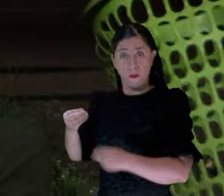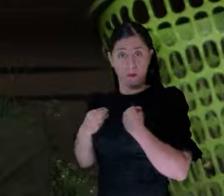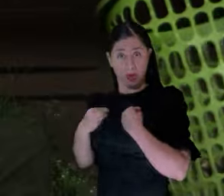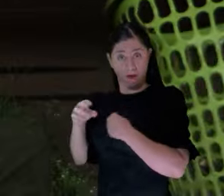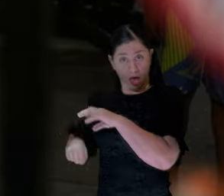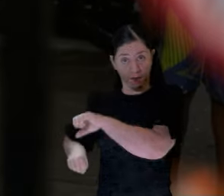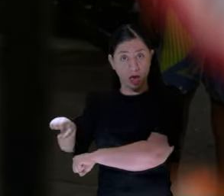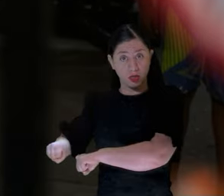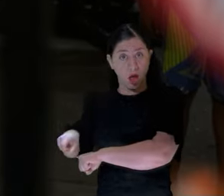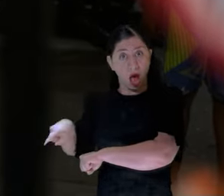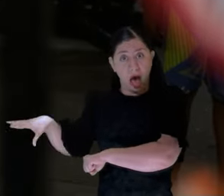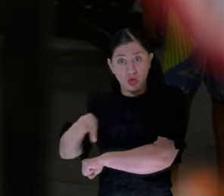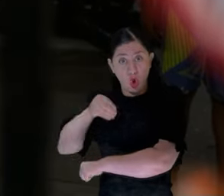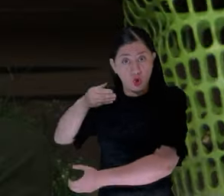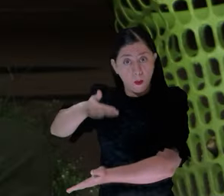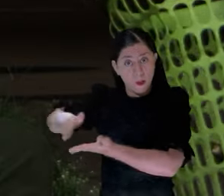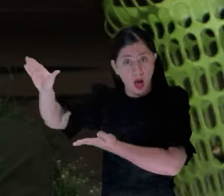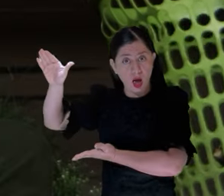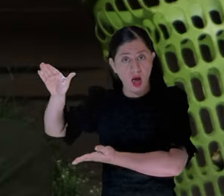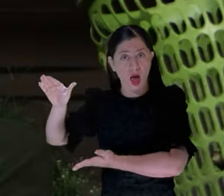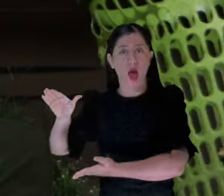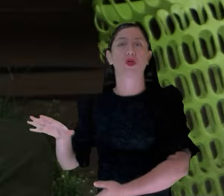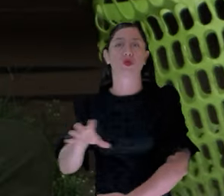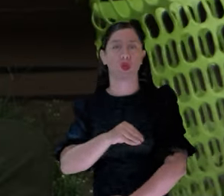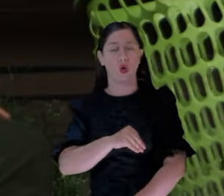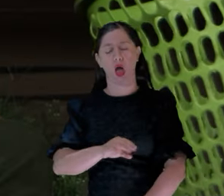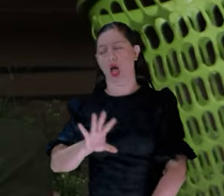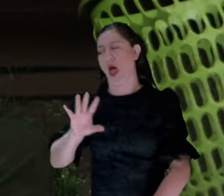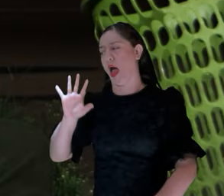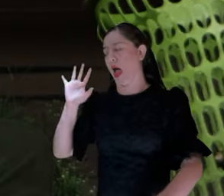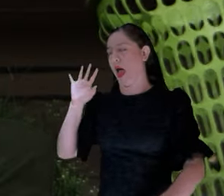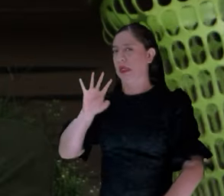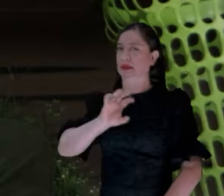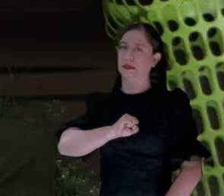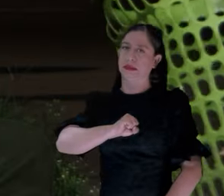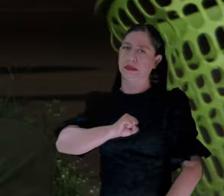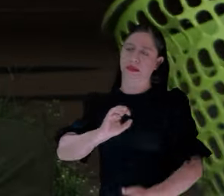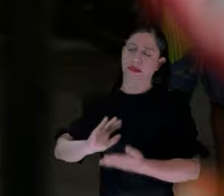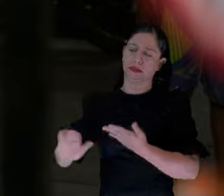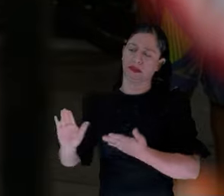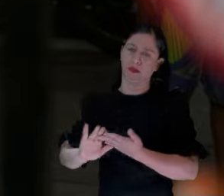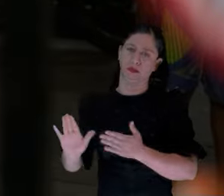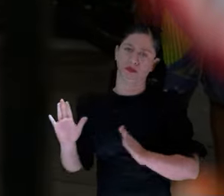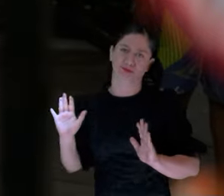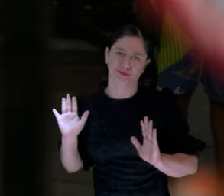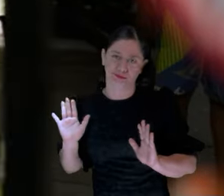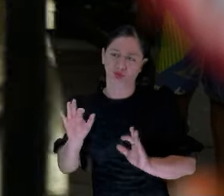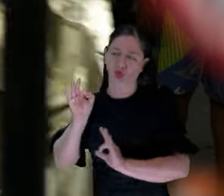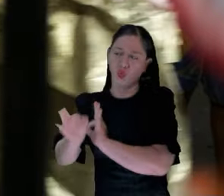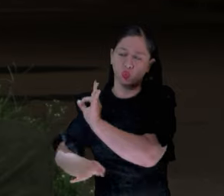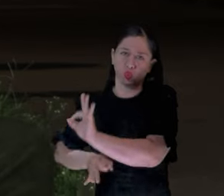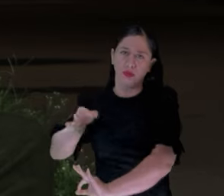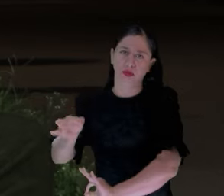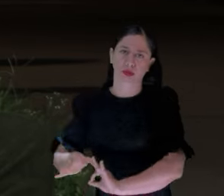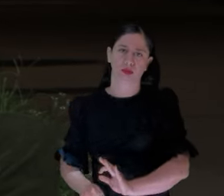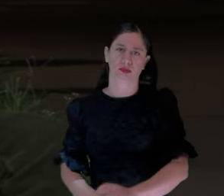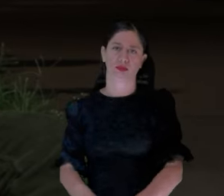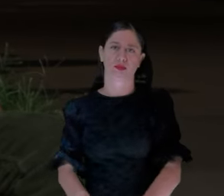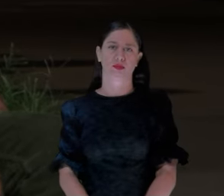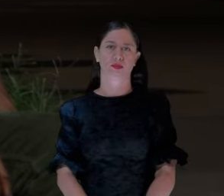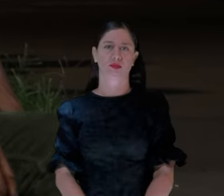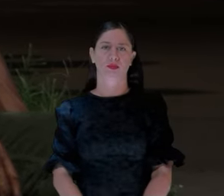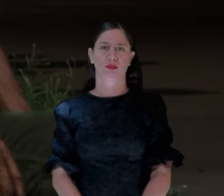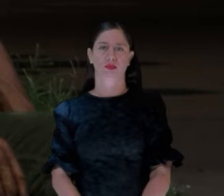¿A los de la invasión? Sí, señor. ¿A todos? A todos. Ay, amigo, lo siento mucho. Hasta luego, don Orlando. Bueno, amigo, cuídense mucho.